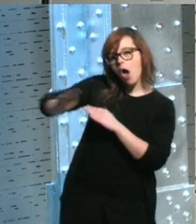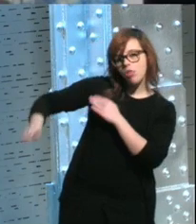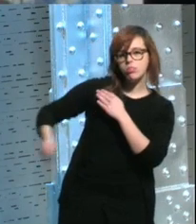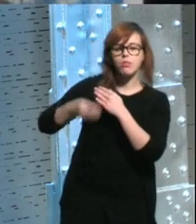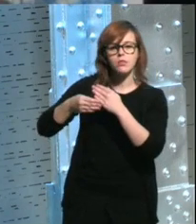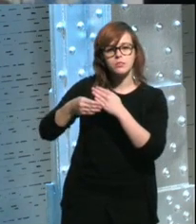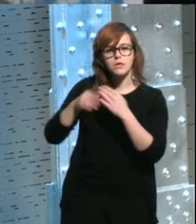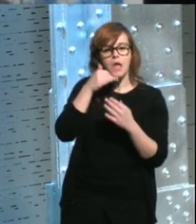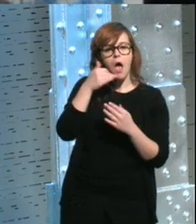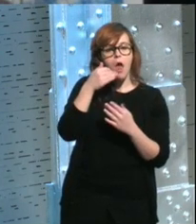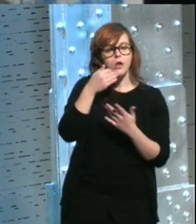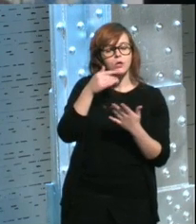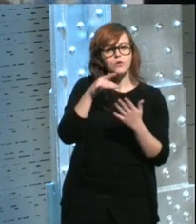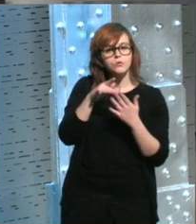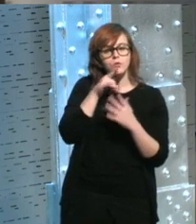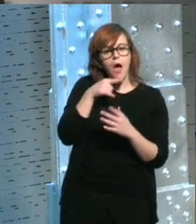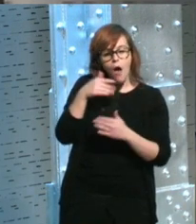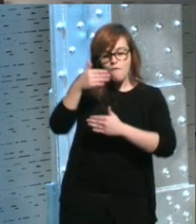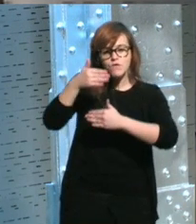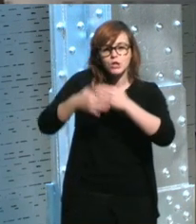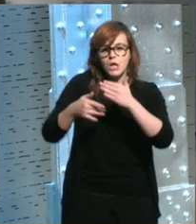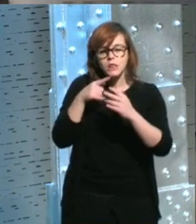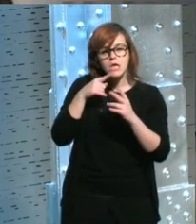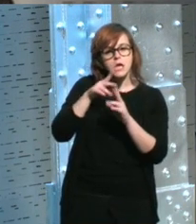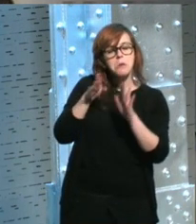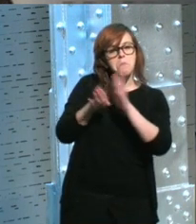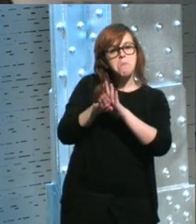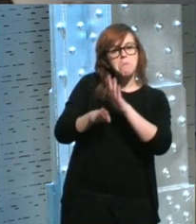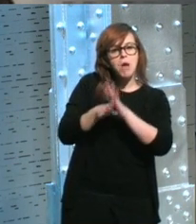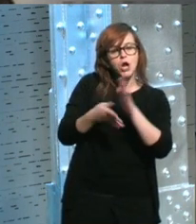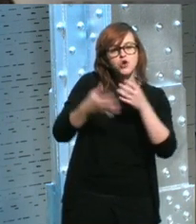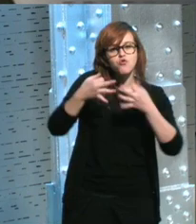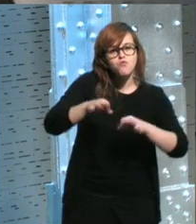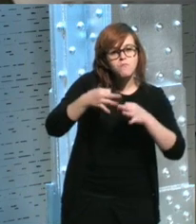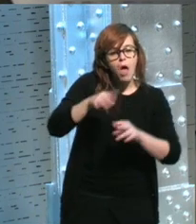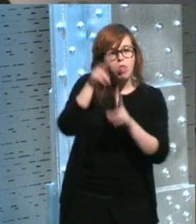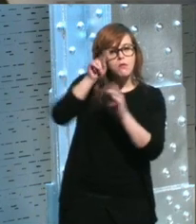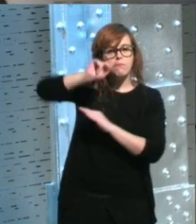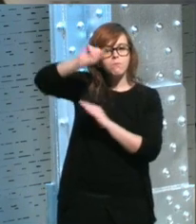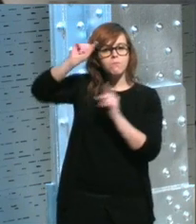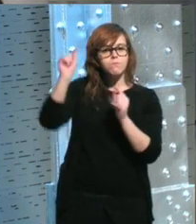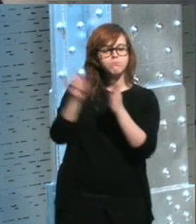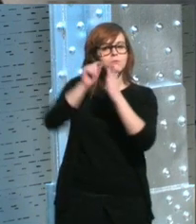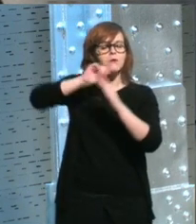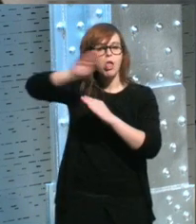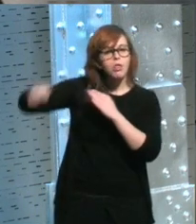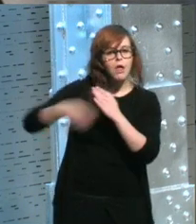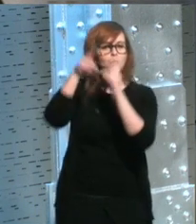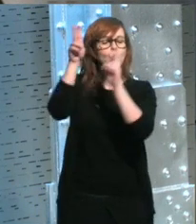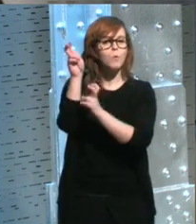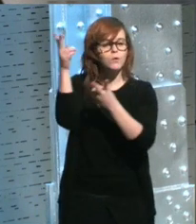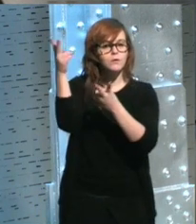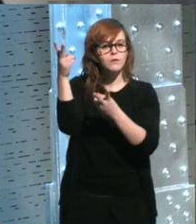un elemento de innovación justo en la frontera, ¿no? O en la intersección, ¿no? Eso no creo que sea un posible adyacente, creo que